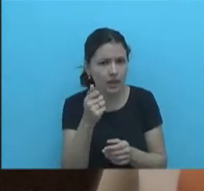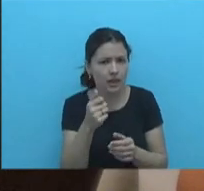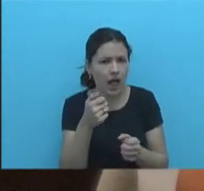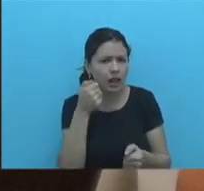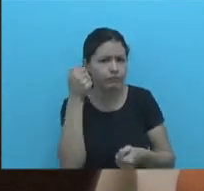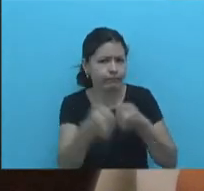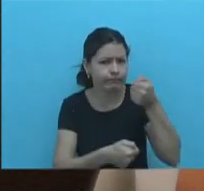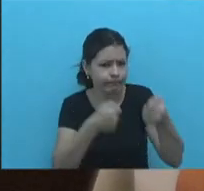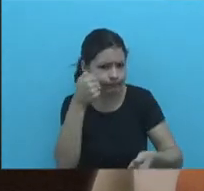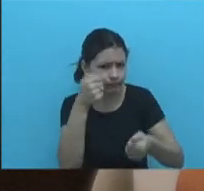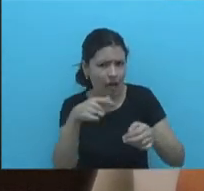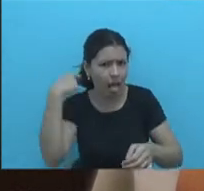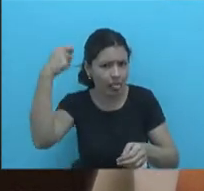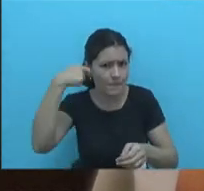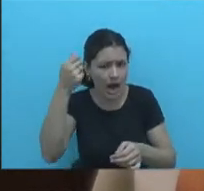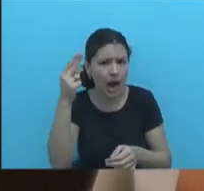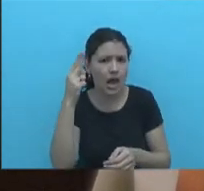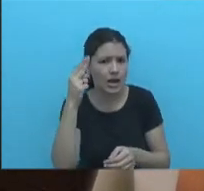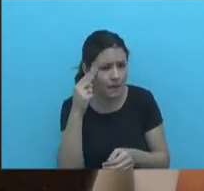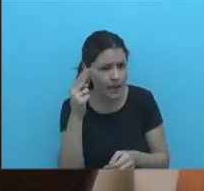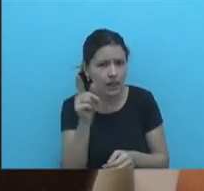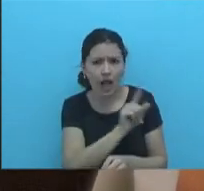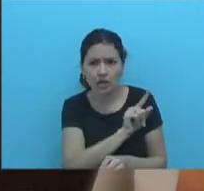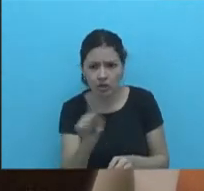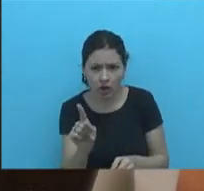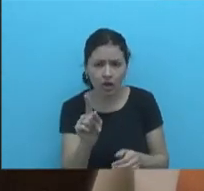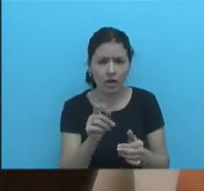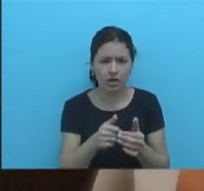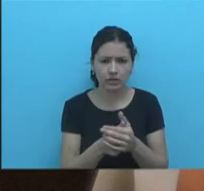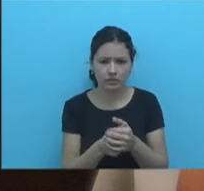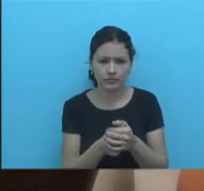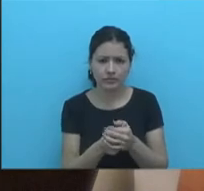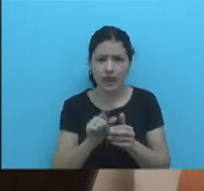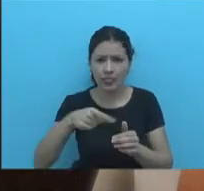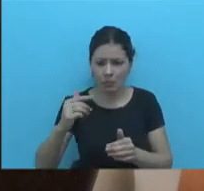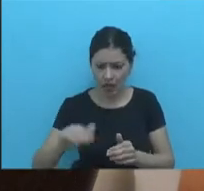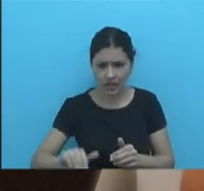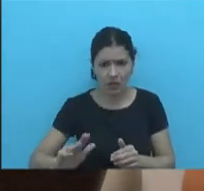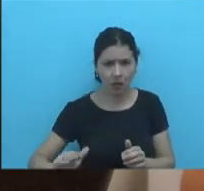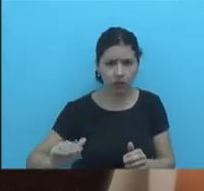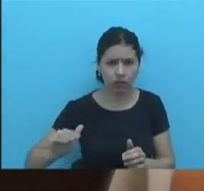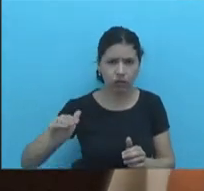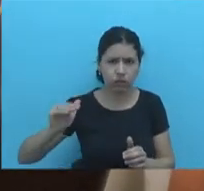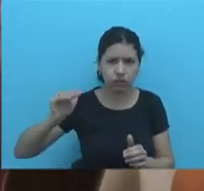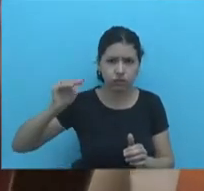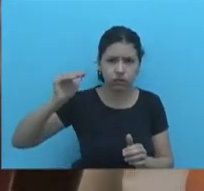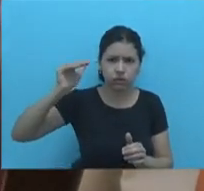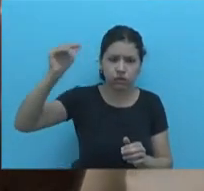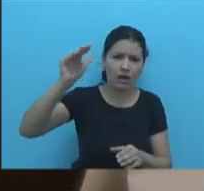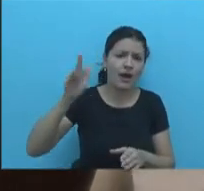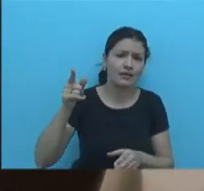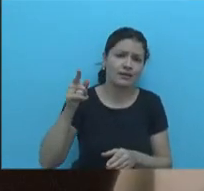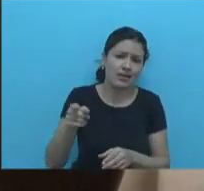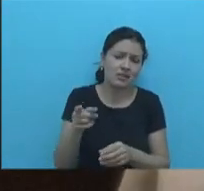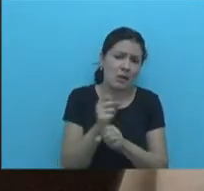el poco valor por la vida, y compromete de esta manera su conducta adulta futura. Gracias.